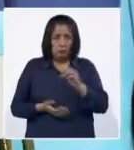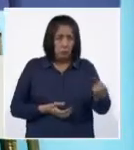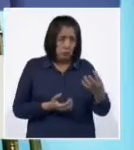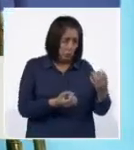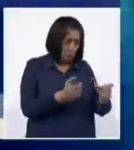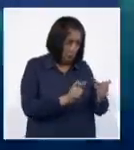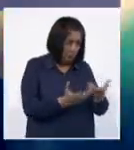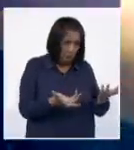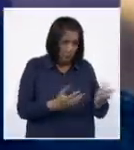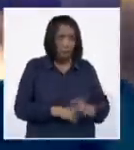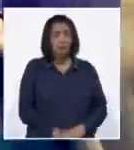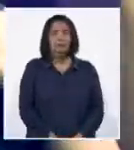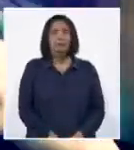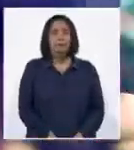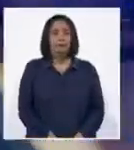dicen?